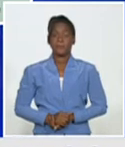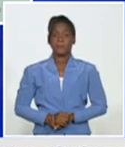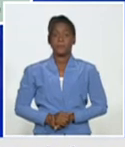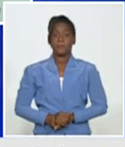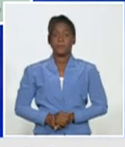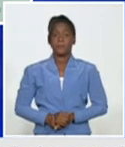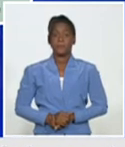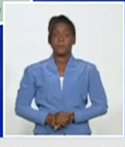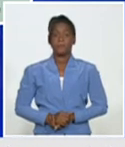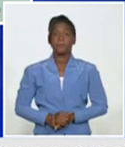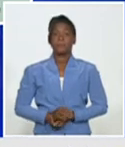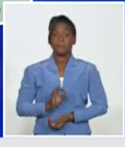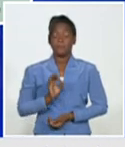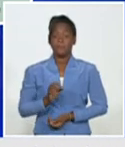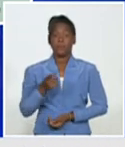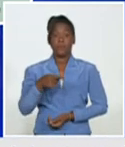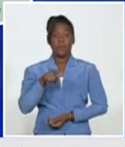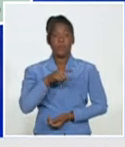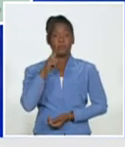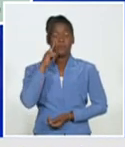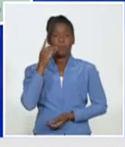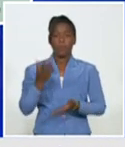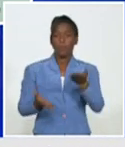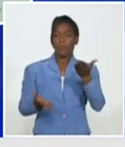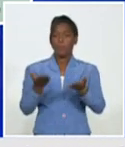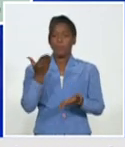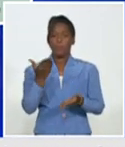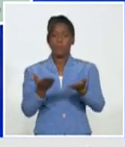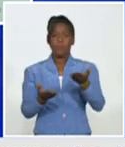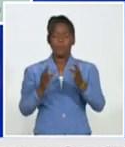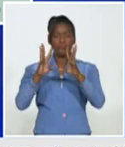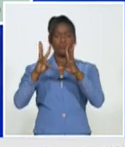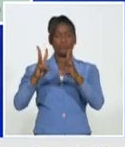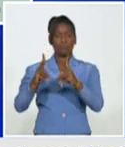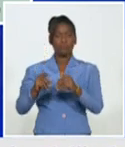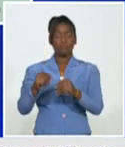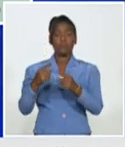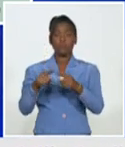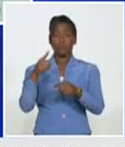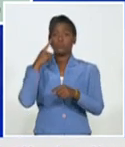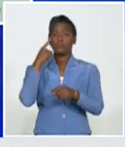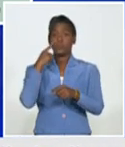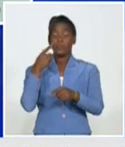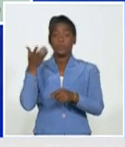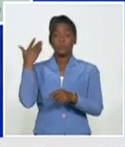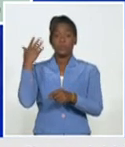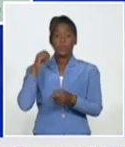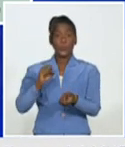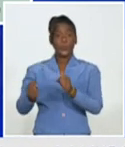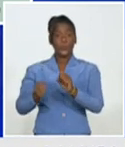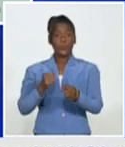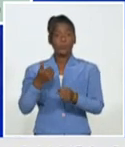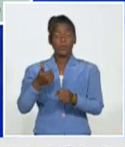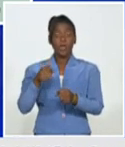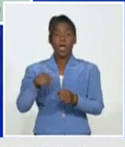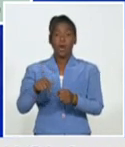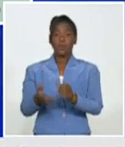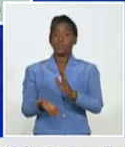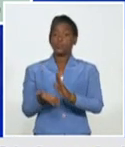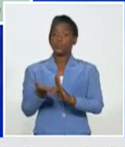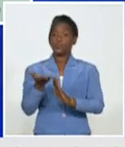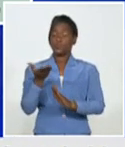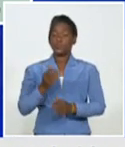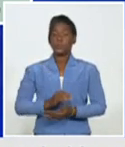anterior, pero de todas formas una cifra alta para el control que había logrado esta provincia. Como